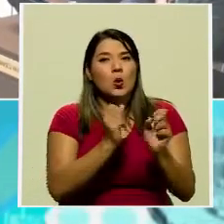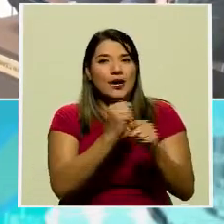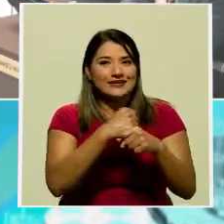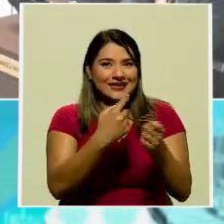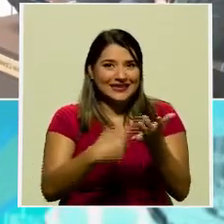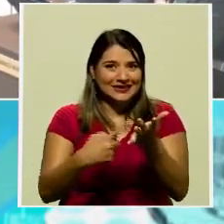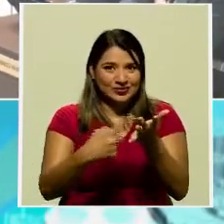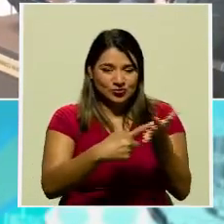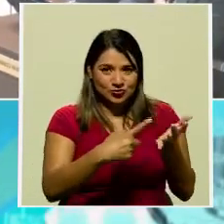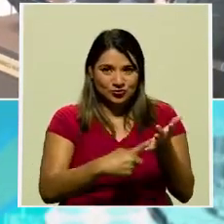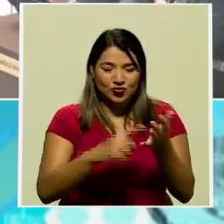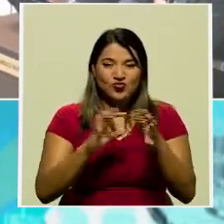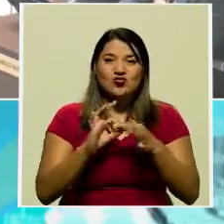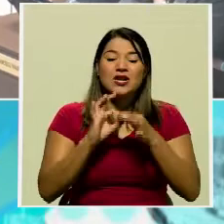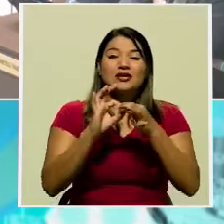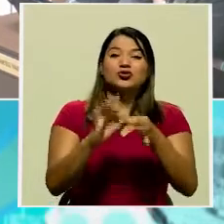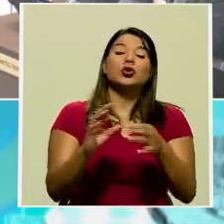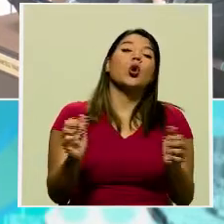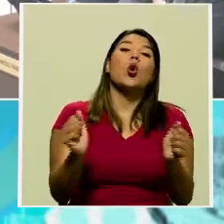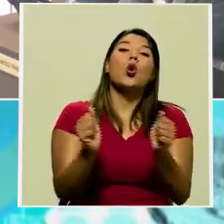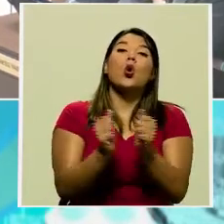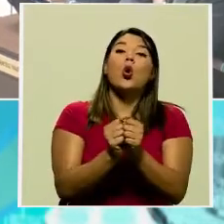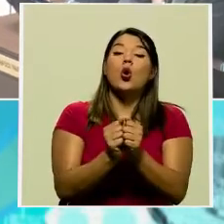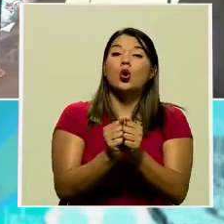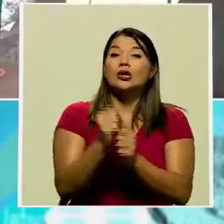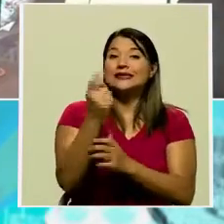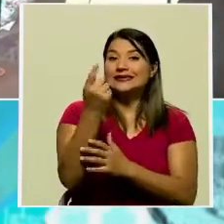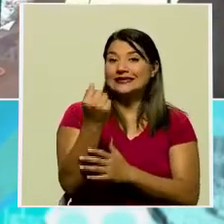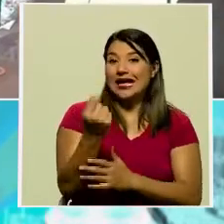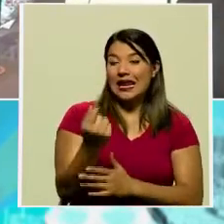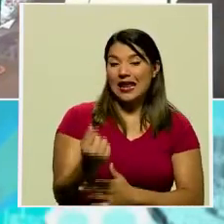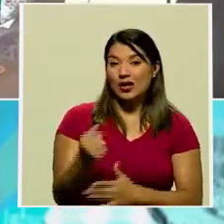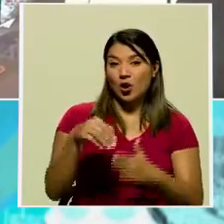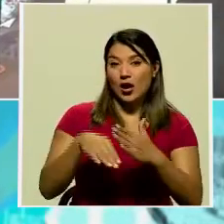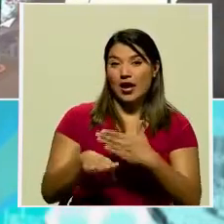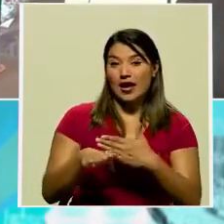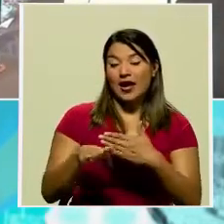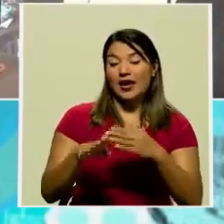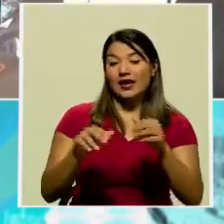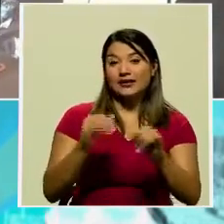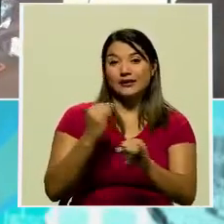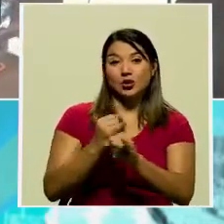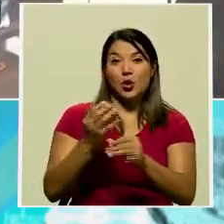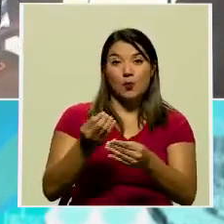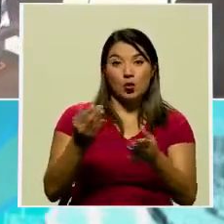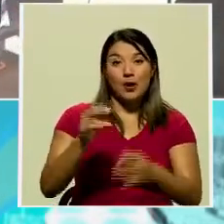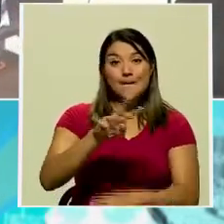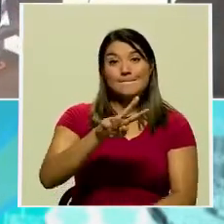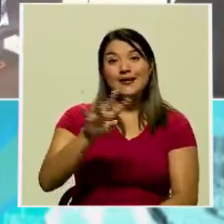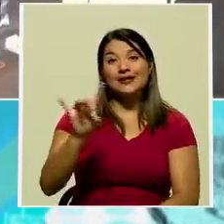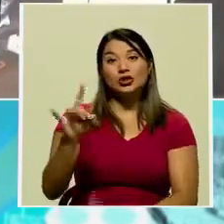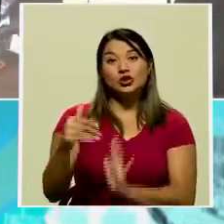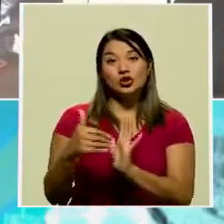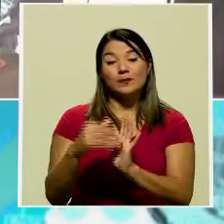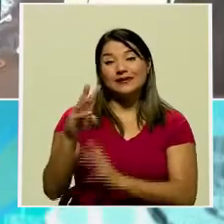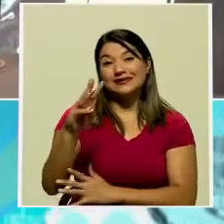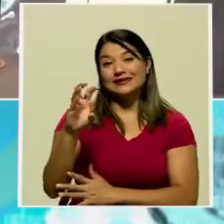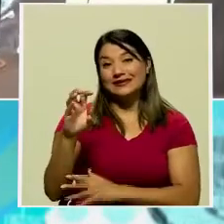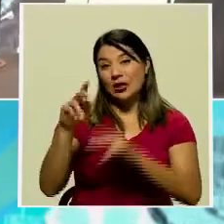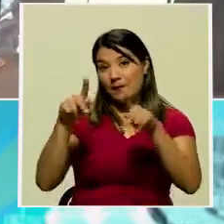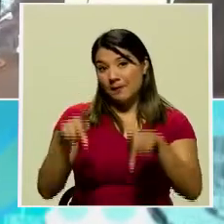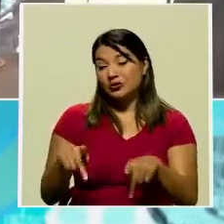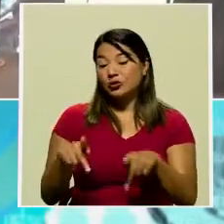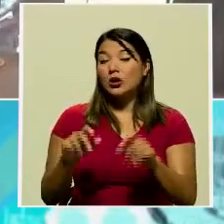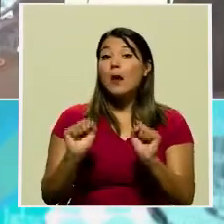la gradualidad de los salarios en el sector público. 28.600 personas exactamente podrían